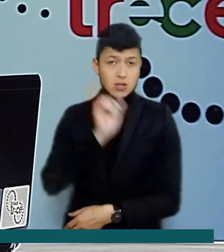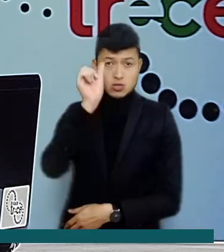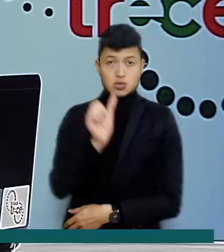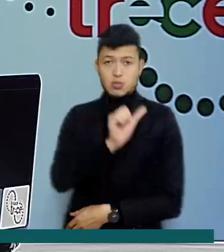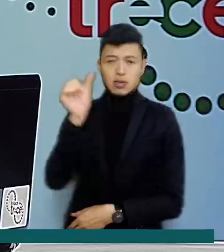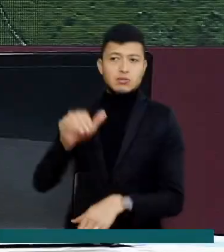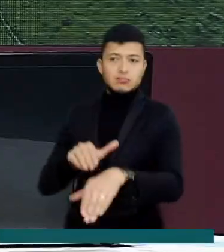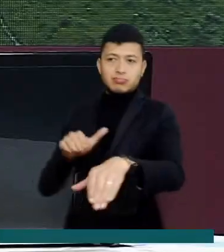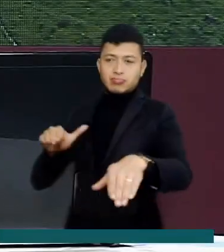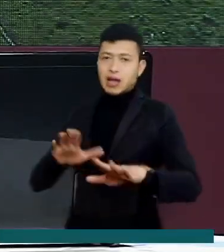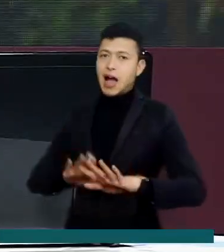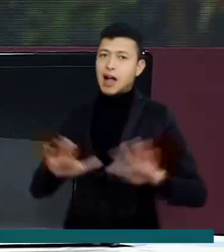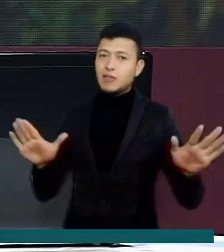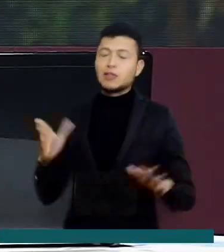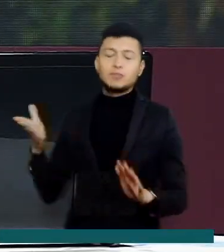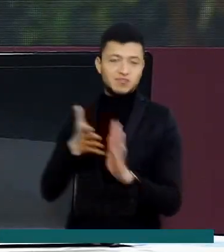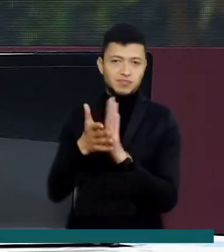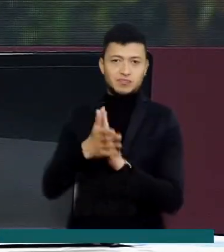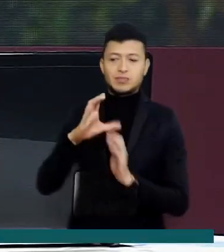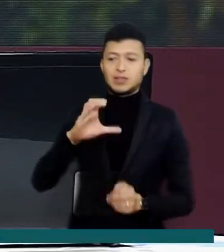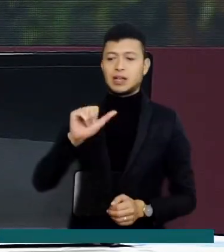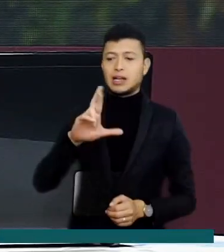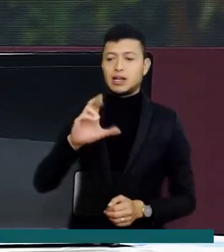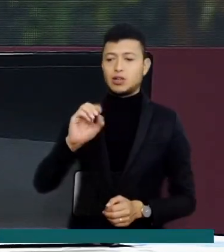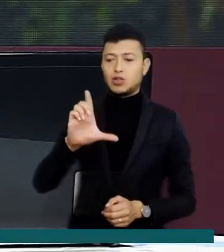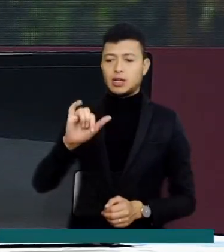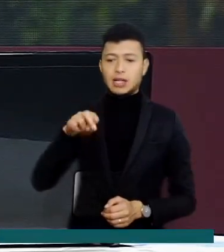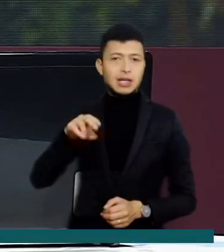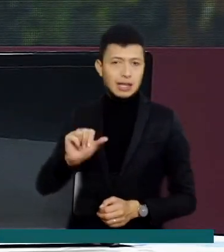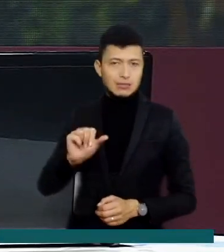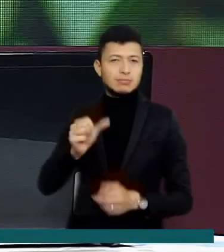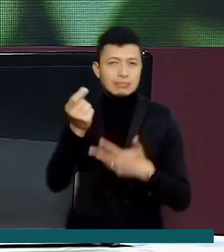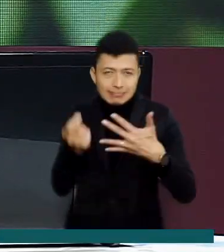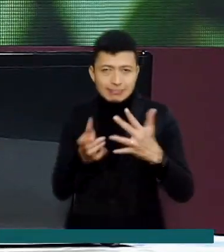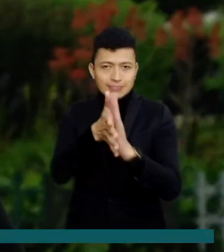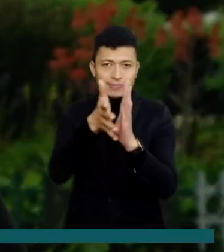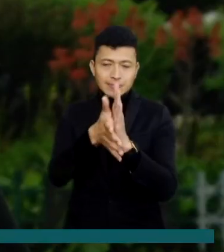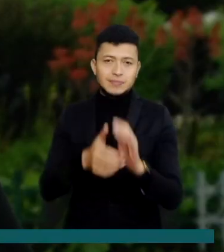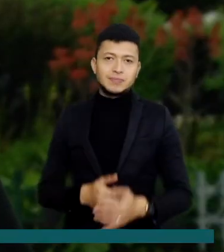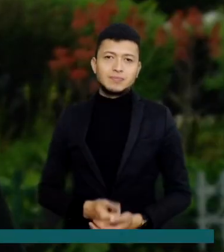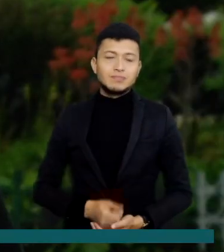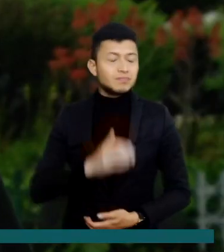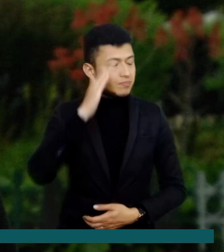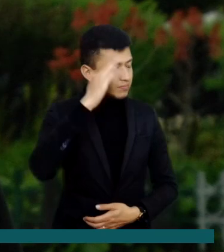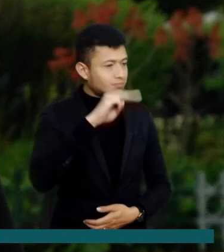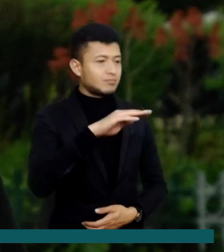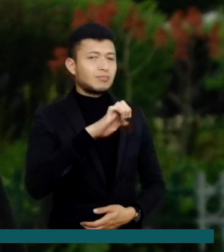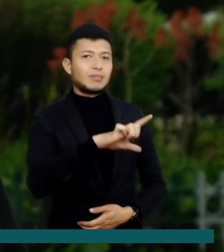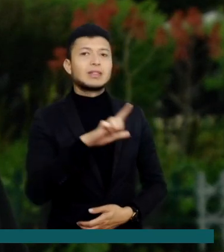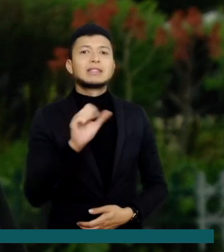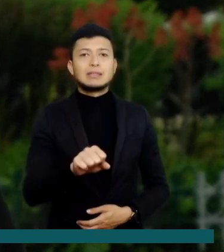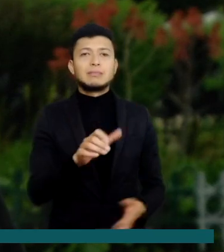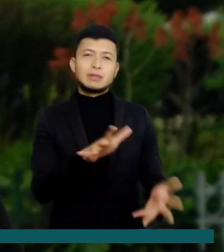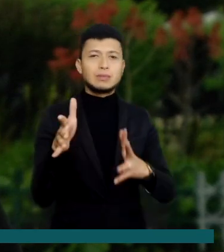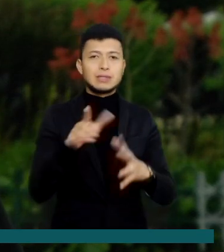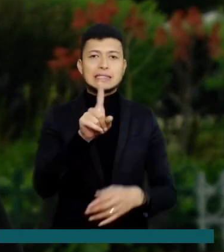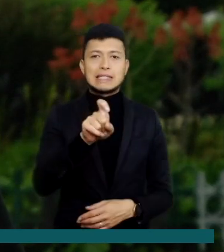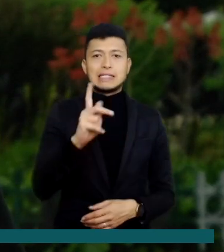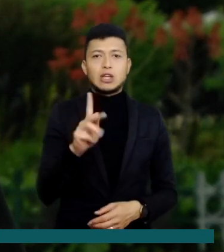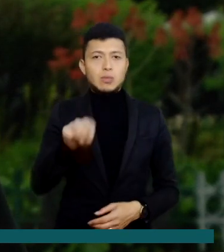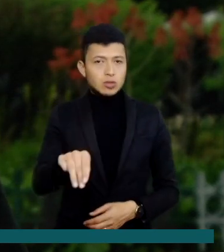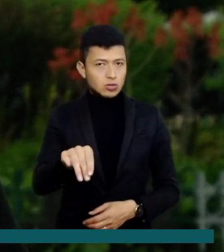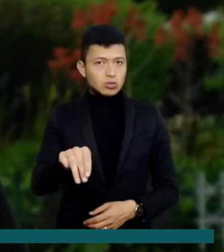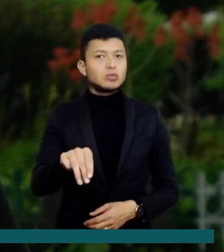fines de semana. Carolina Escandón nos amplía los detalles sobre este proyecto. Hola Mabel, pues serán alrededor de 6